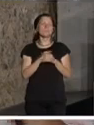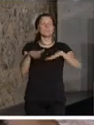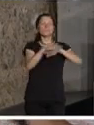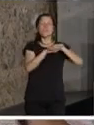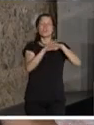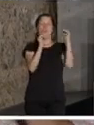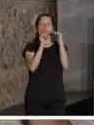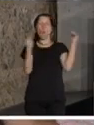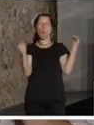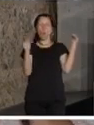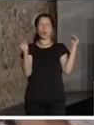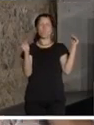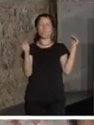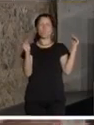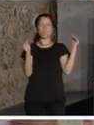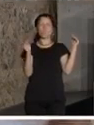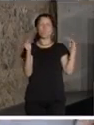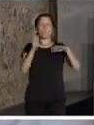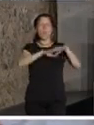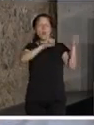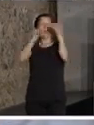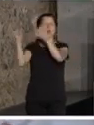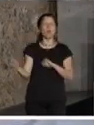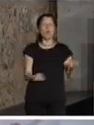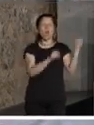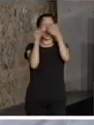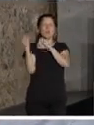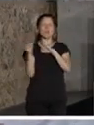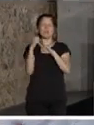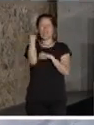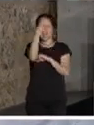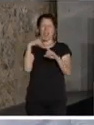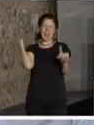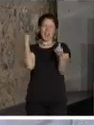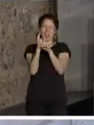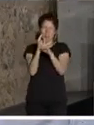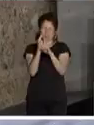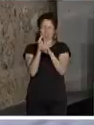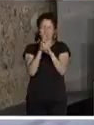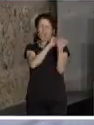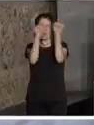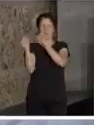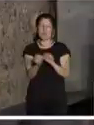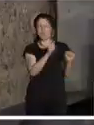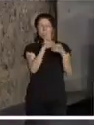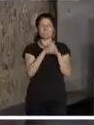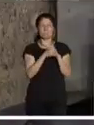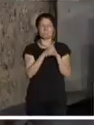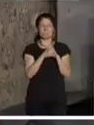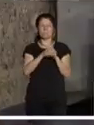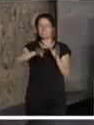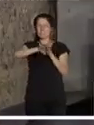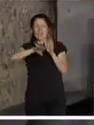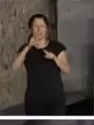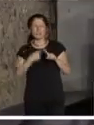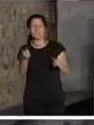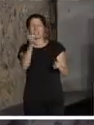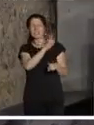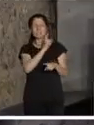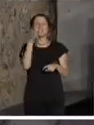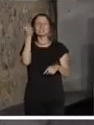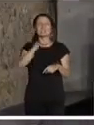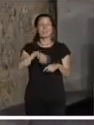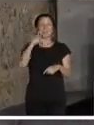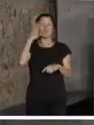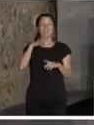Ministerio de igualdad a defender el antirracismo frente al racismo de la ultraderecha y